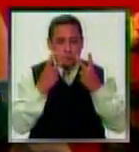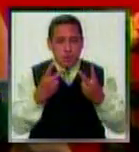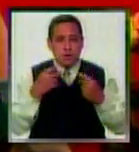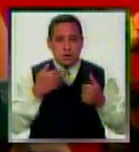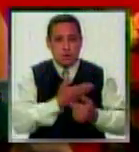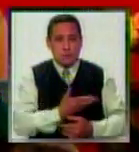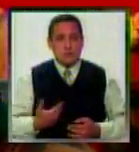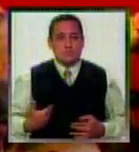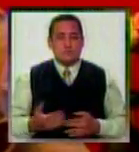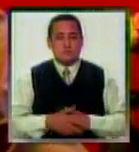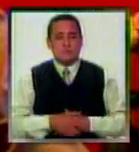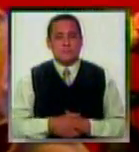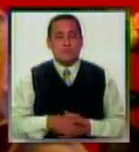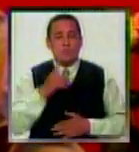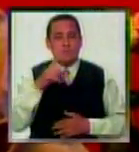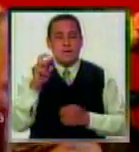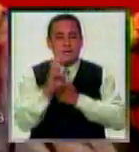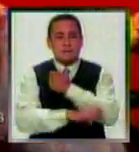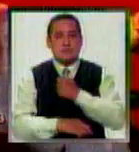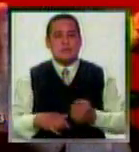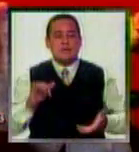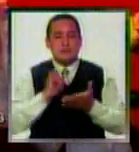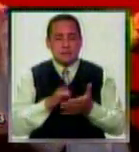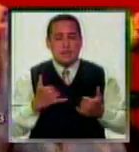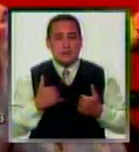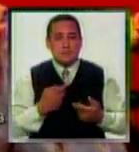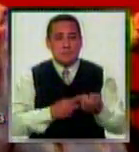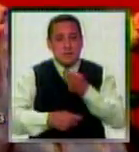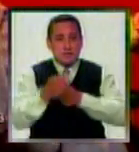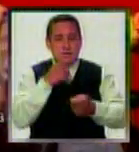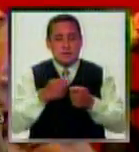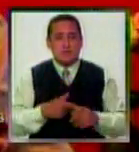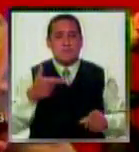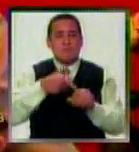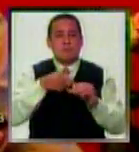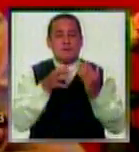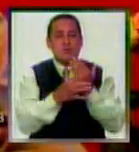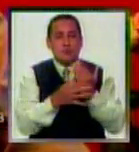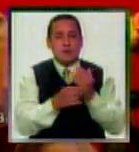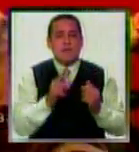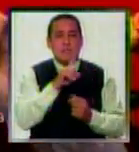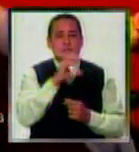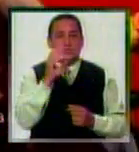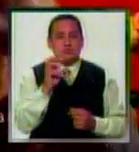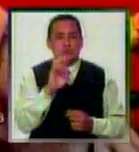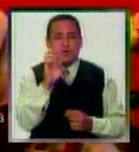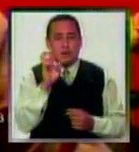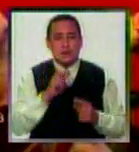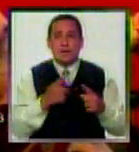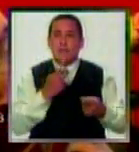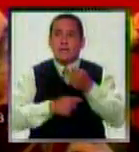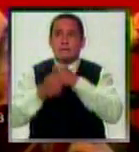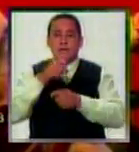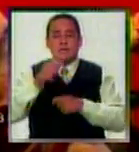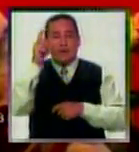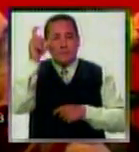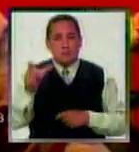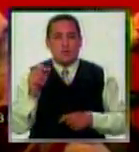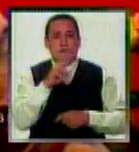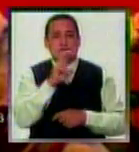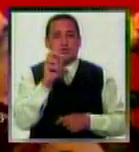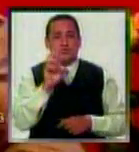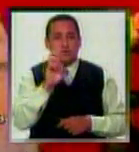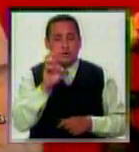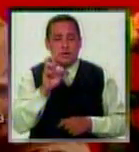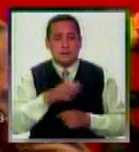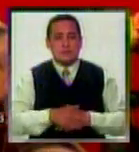gobierno, fue un país que importa petróleo a 100 dólares el barril, le vende al consumidor a 200